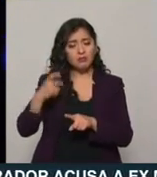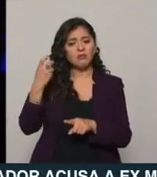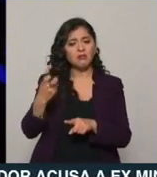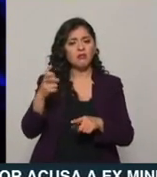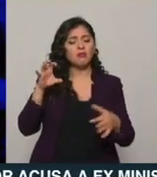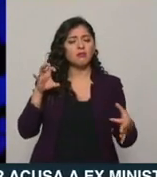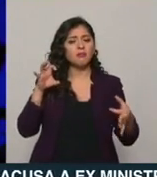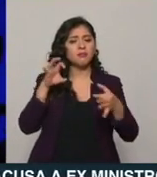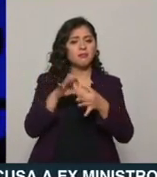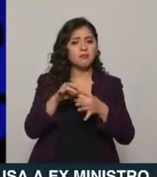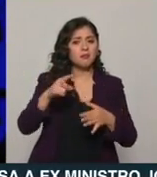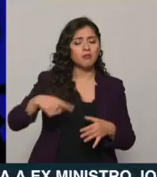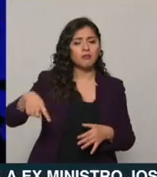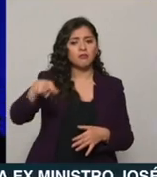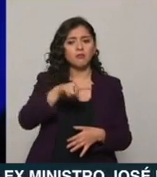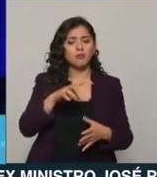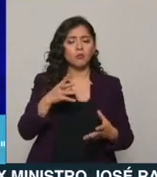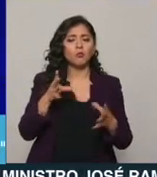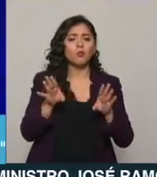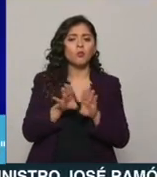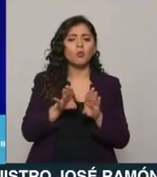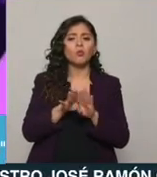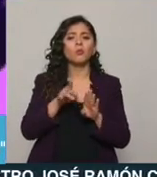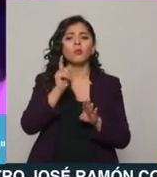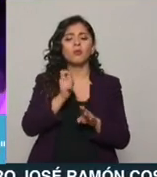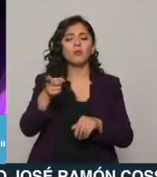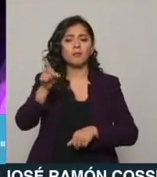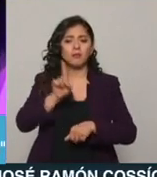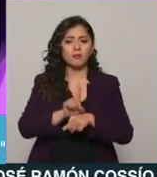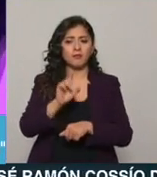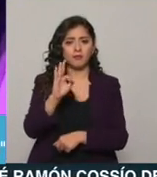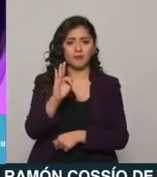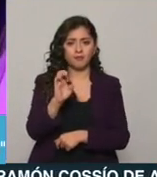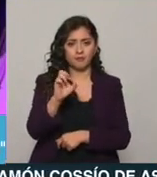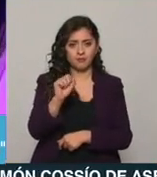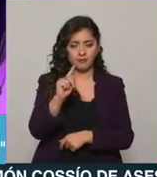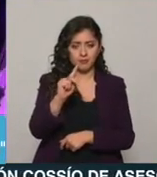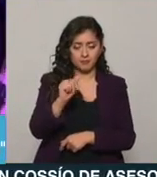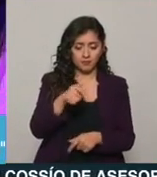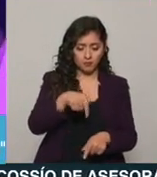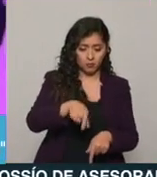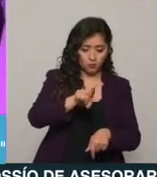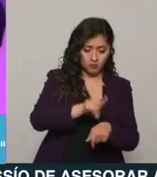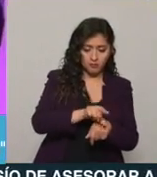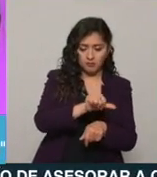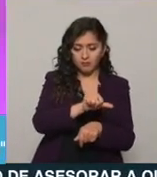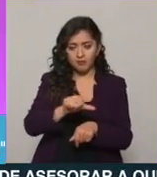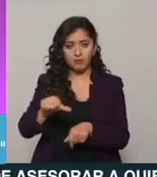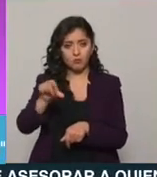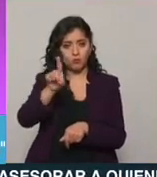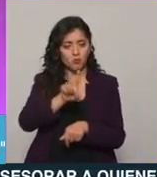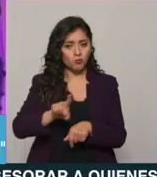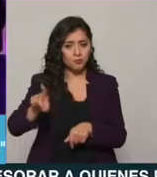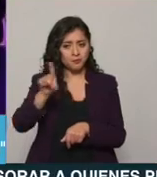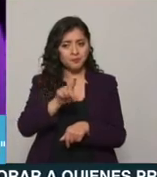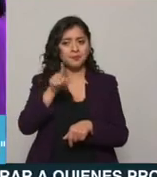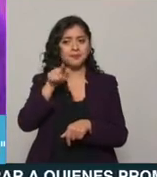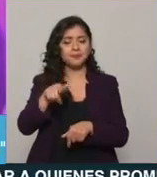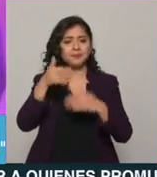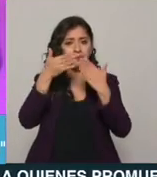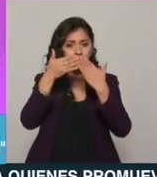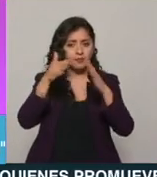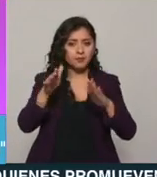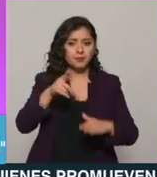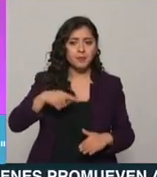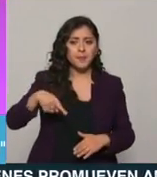se presentan en el festival, que pues desde hoy y hasta el domingo tendremos abierto al